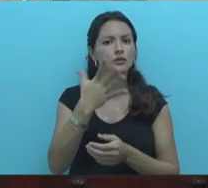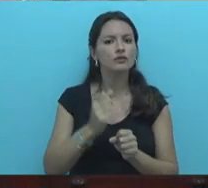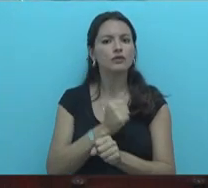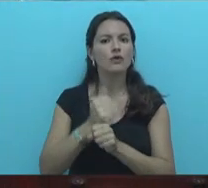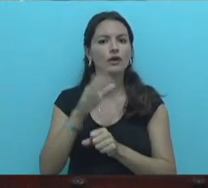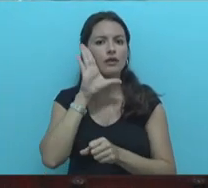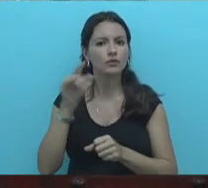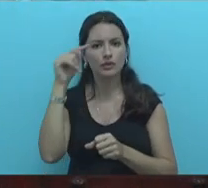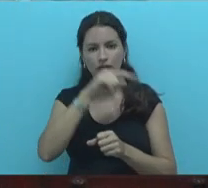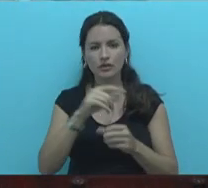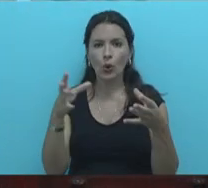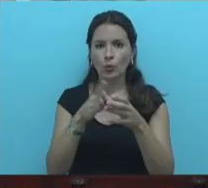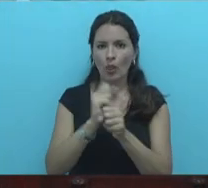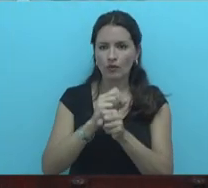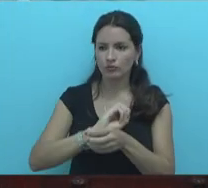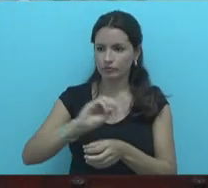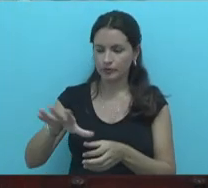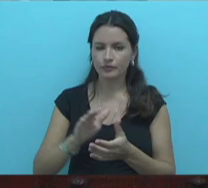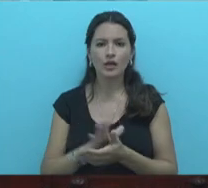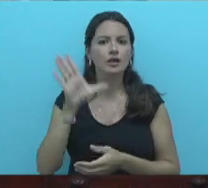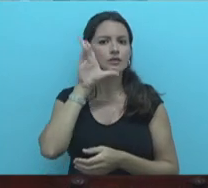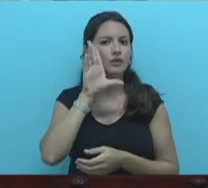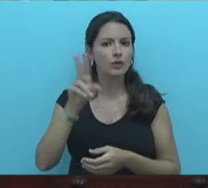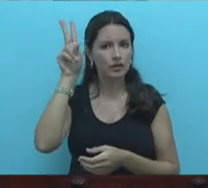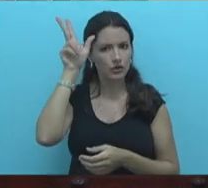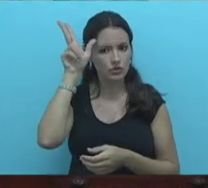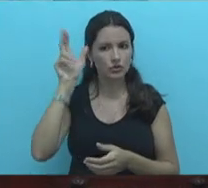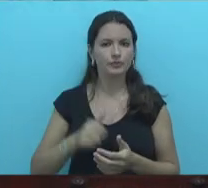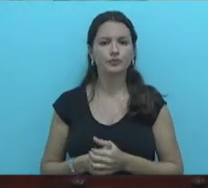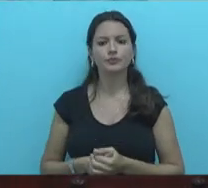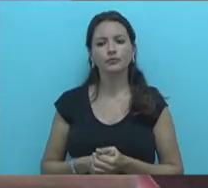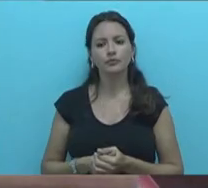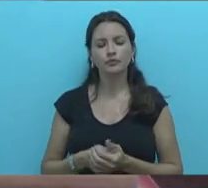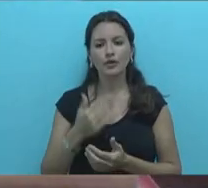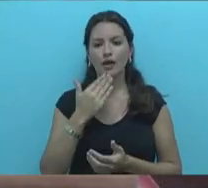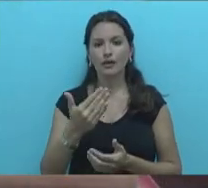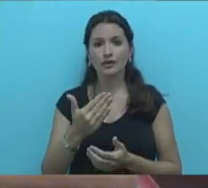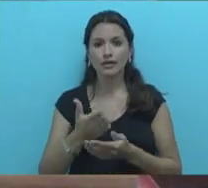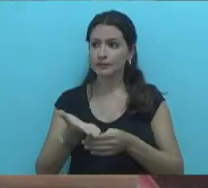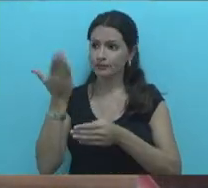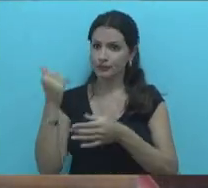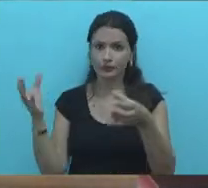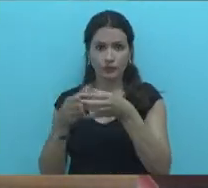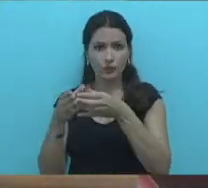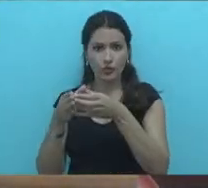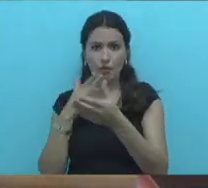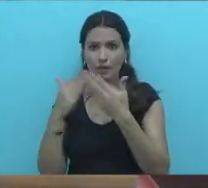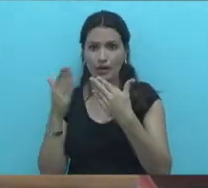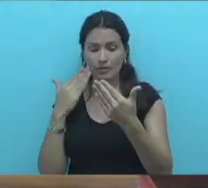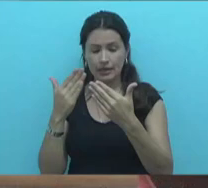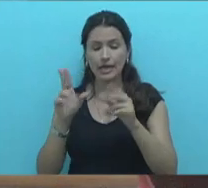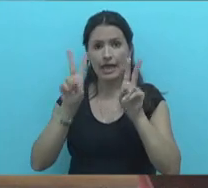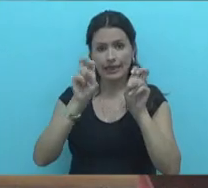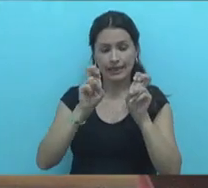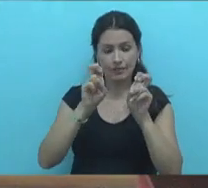comisiones asignadas. 58. Diputado Oliver, tiene la palabra. Gracias. Tal cual lo acordado en labor parlamentaria, el 58 y